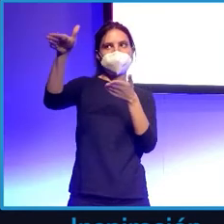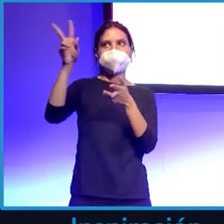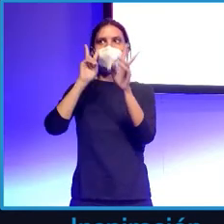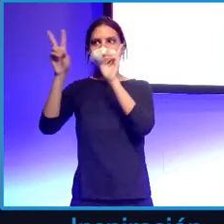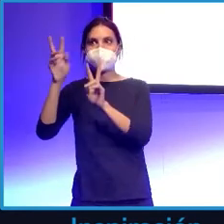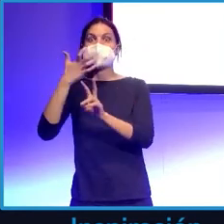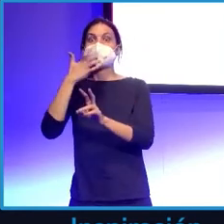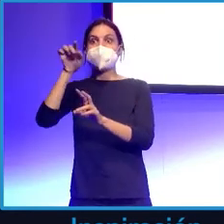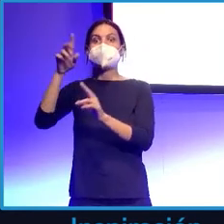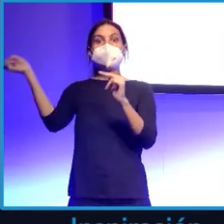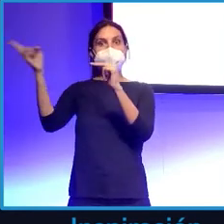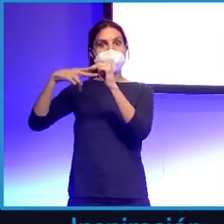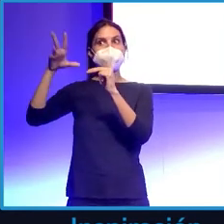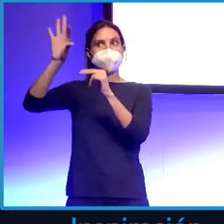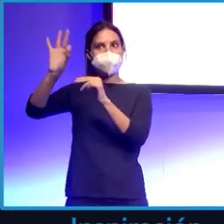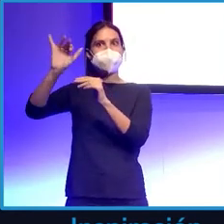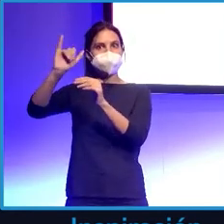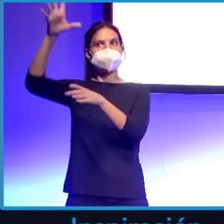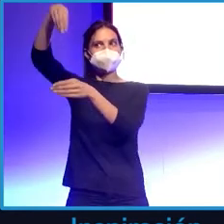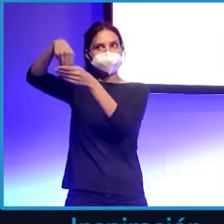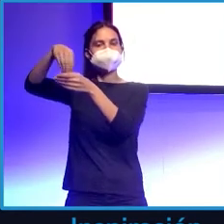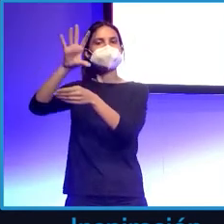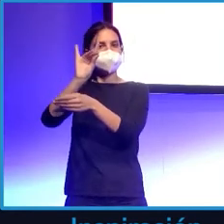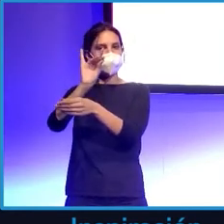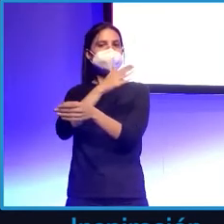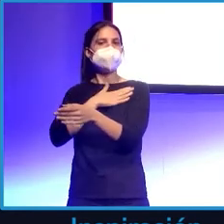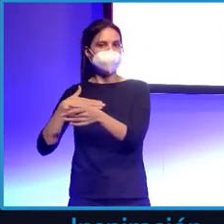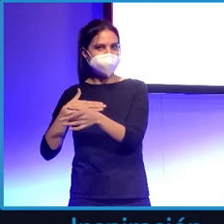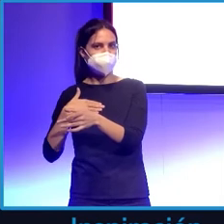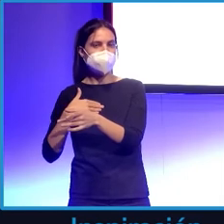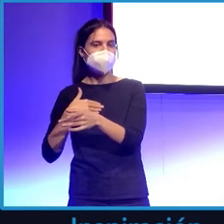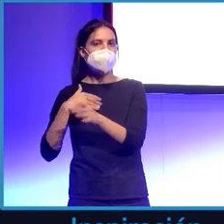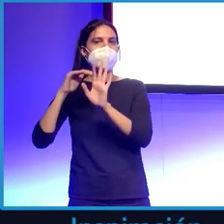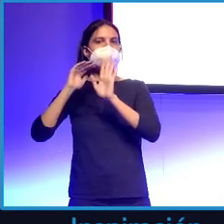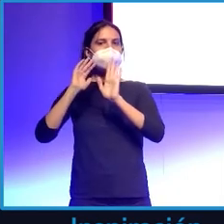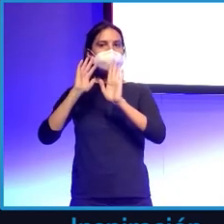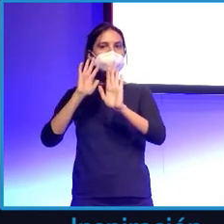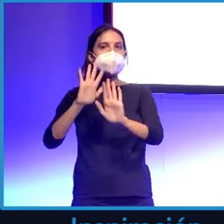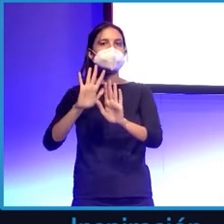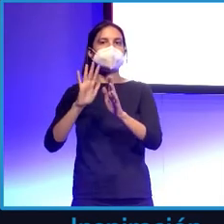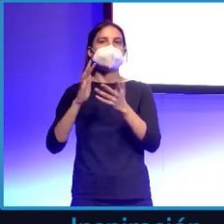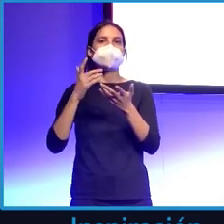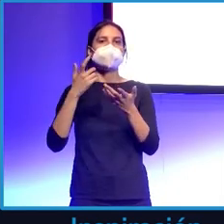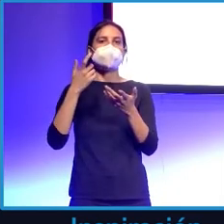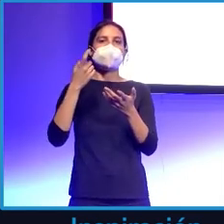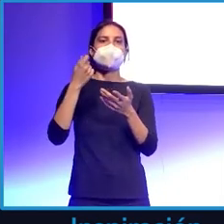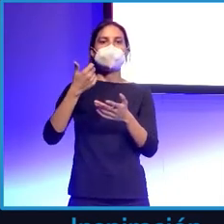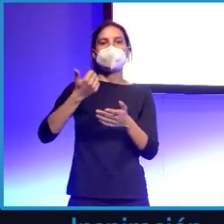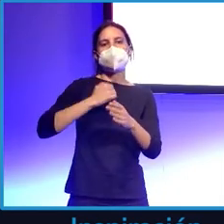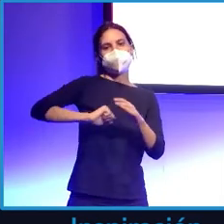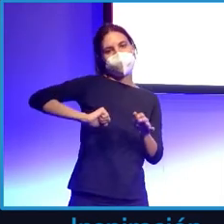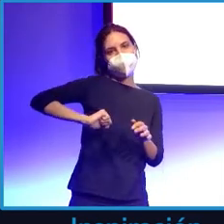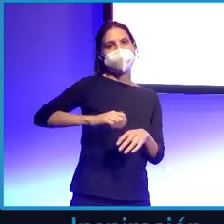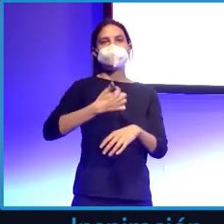y en el país que si lo quiero para seo pero le dan un poquito por el culo a esa parte bueno perdóname por ser mal hablado pero soy así de natural